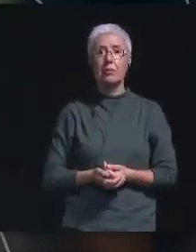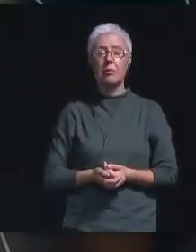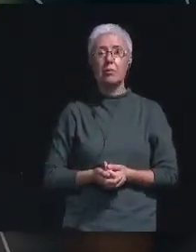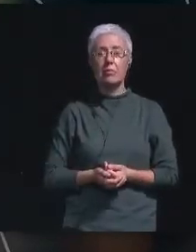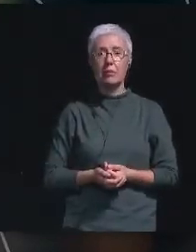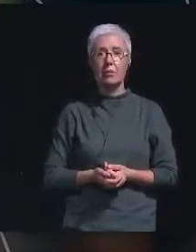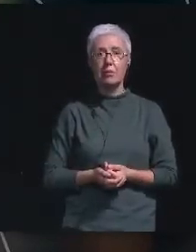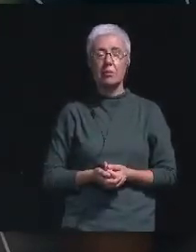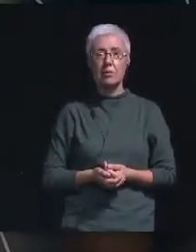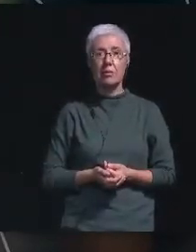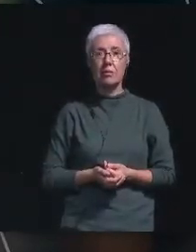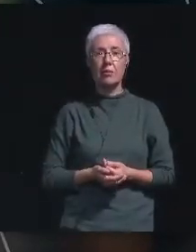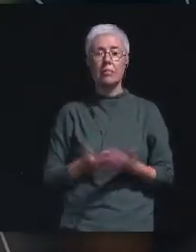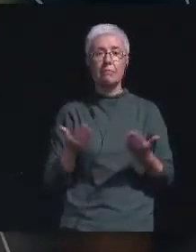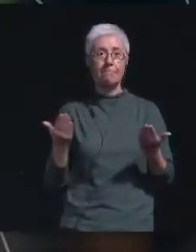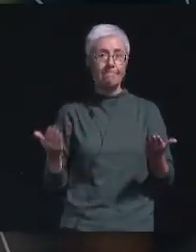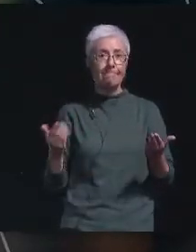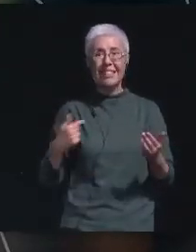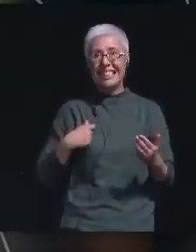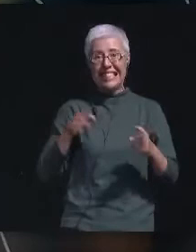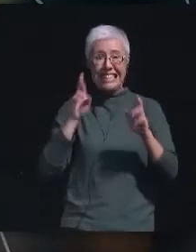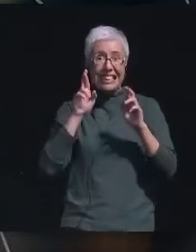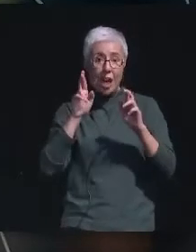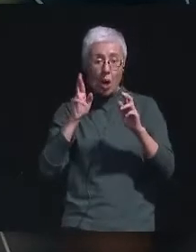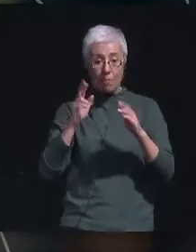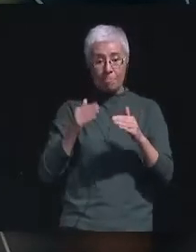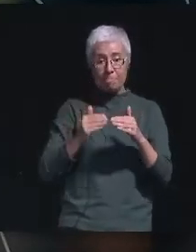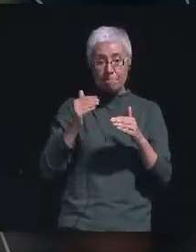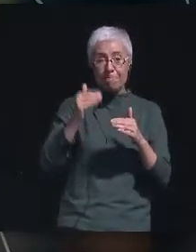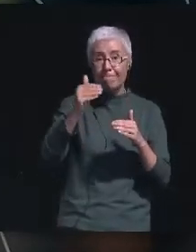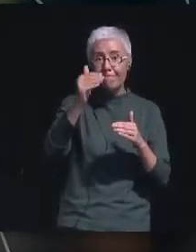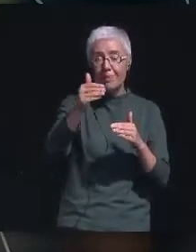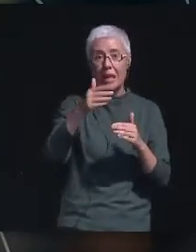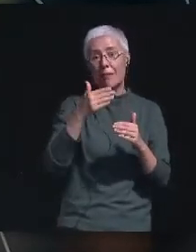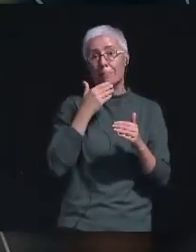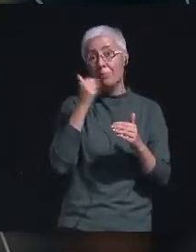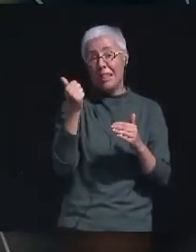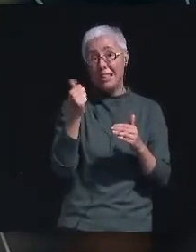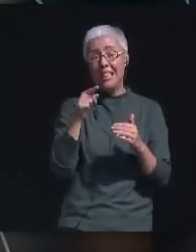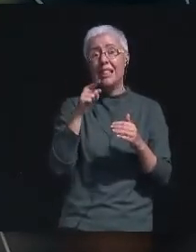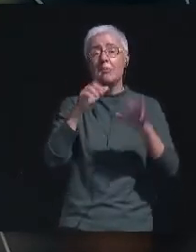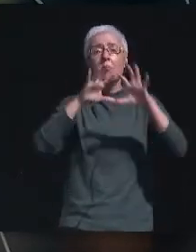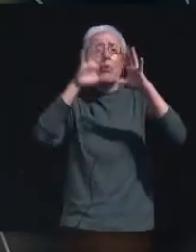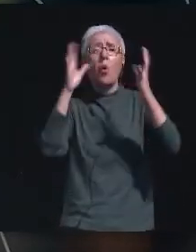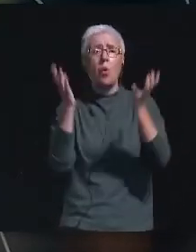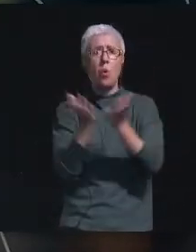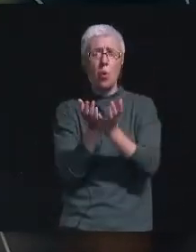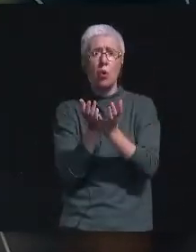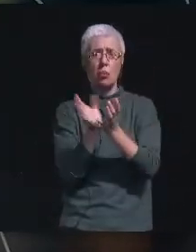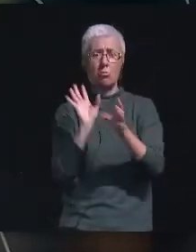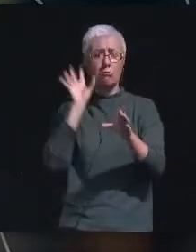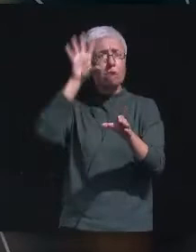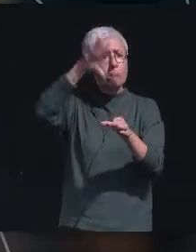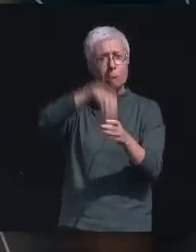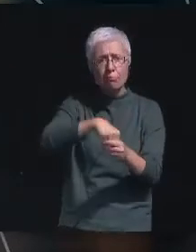otra historia, pero no podíamos tener otras. Estas que tenemos son completamente generales, incluyen a todos